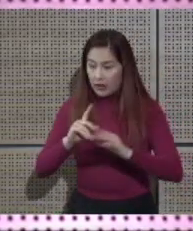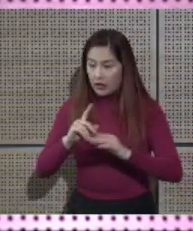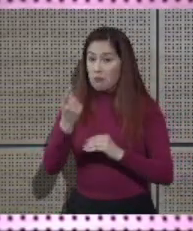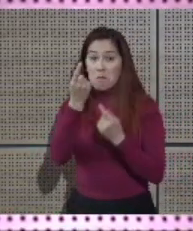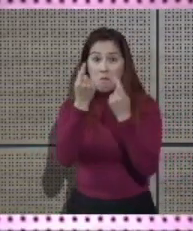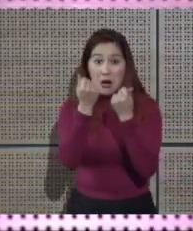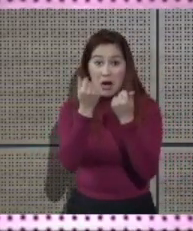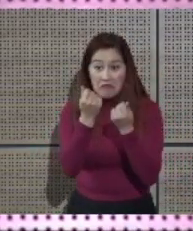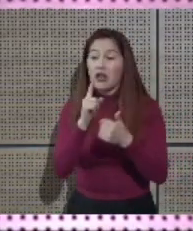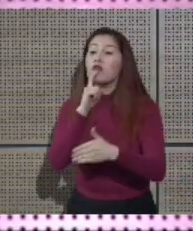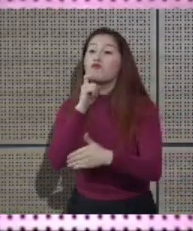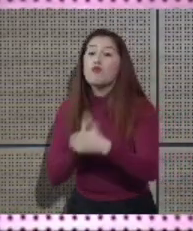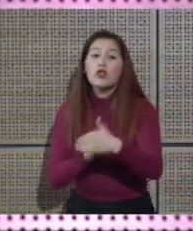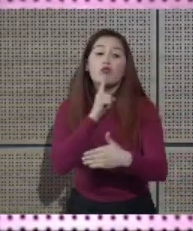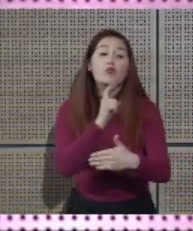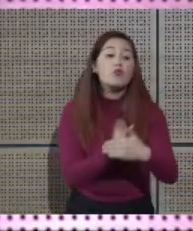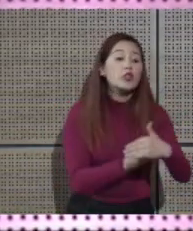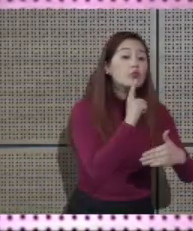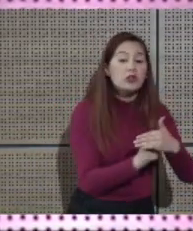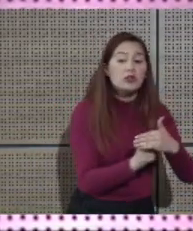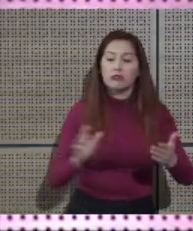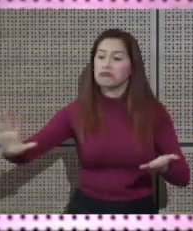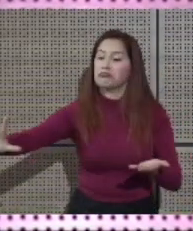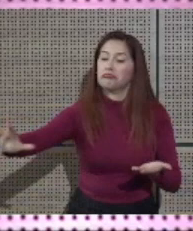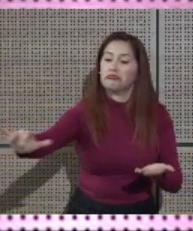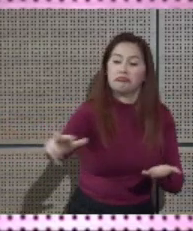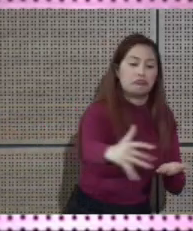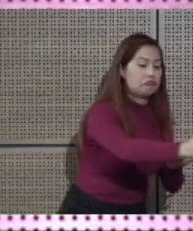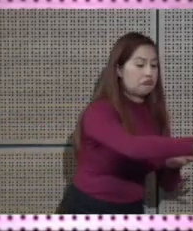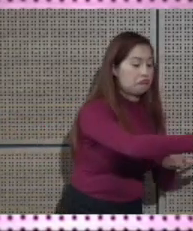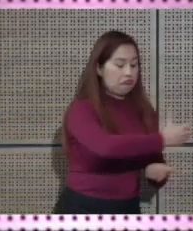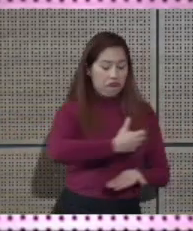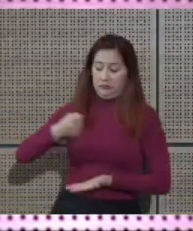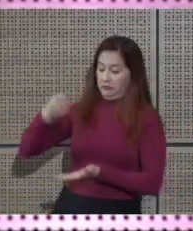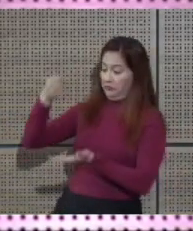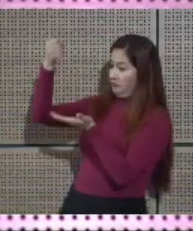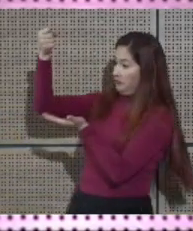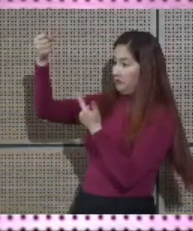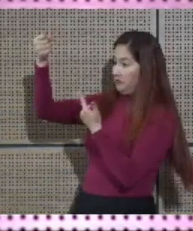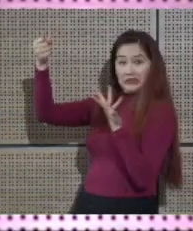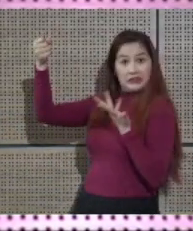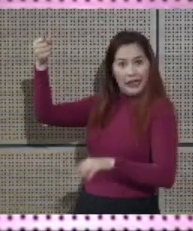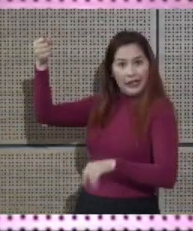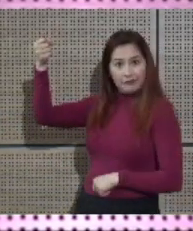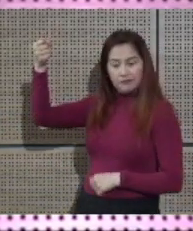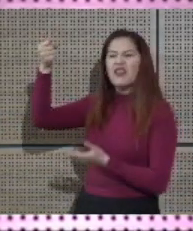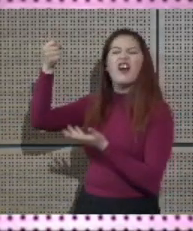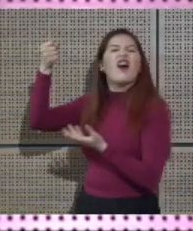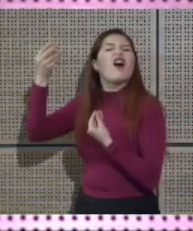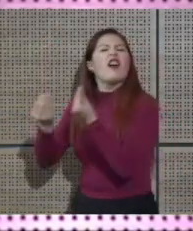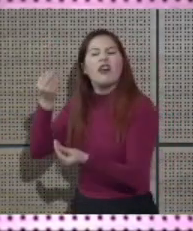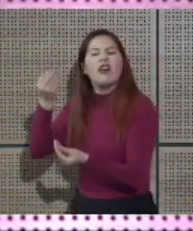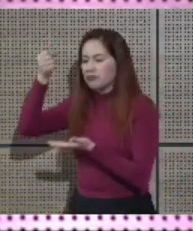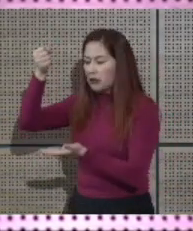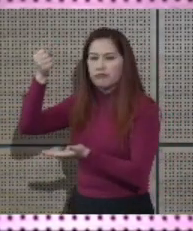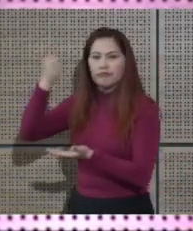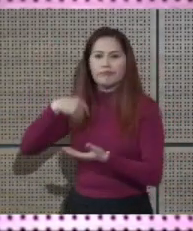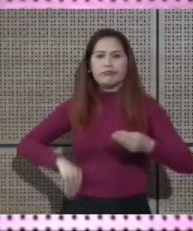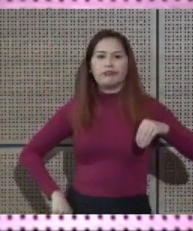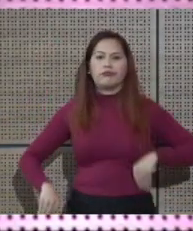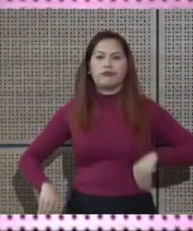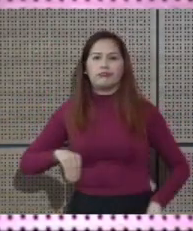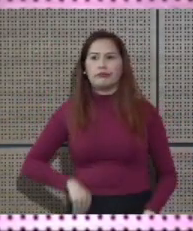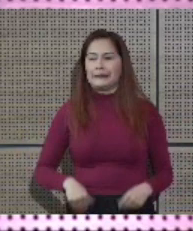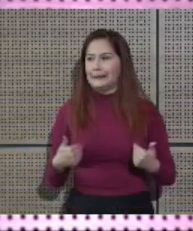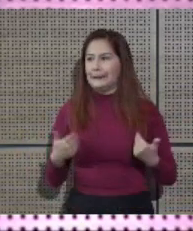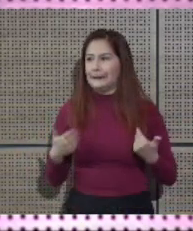correctamente y no se desvíen en actos de corrupción. De manera tal que esa es la pintura completa de lo que nosotros pensamos